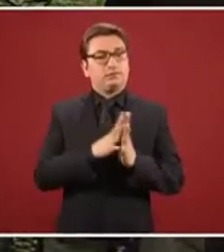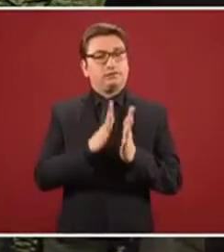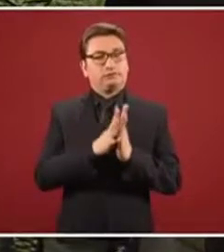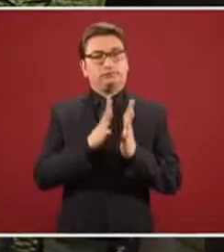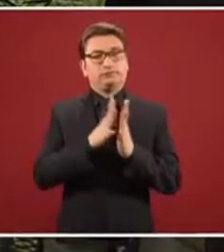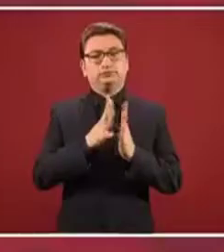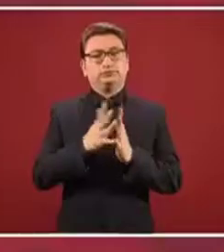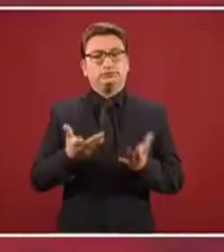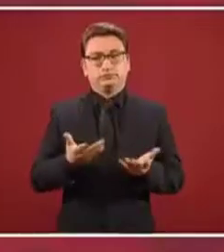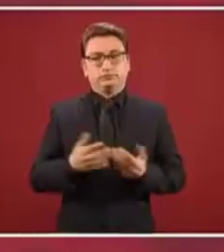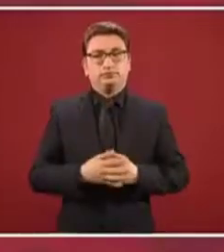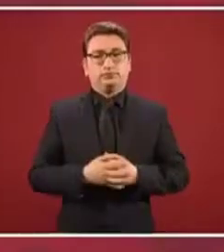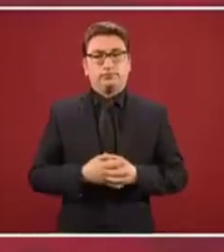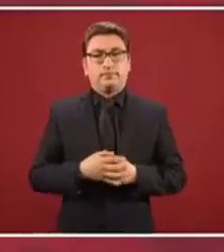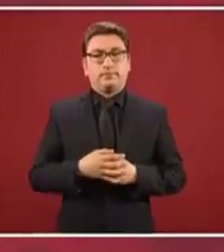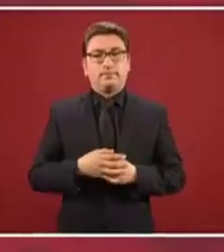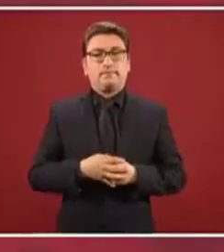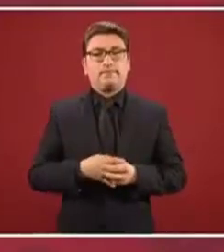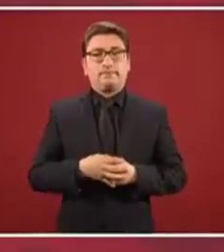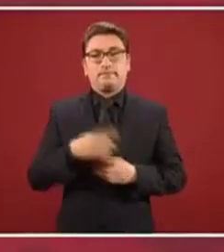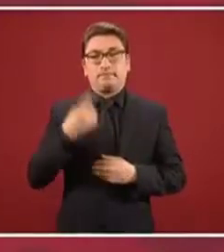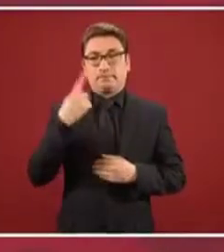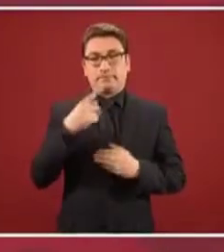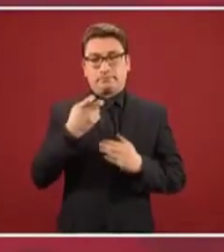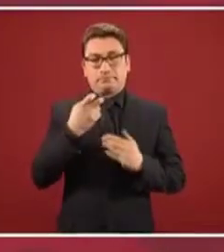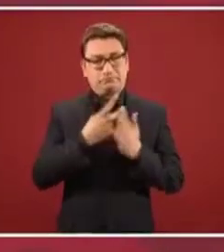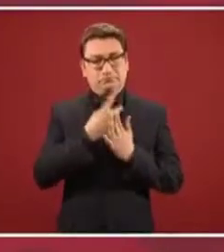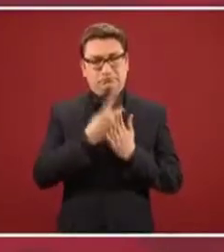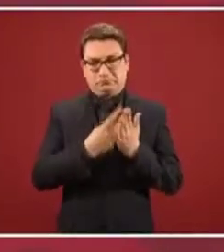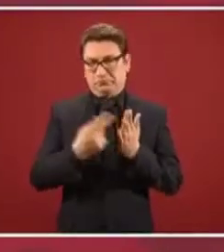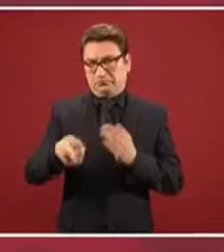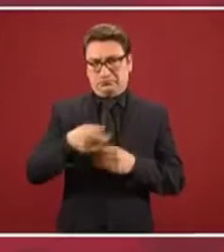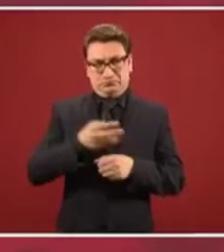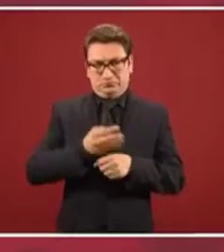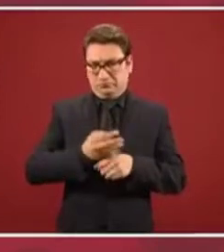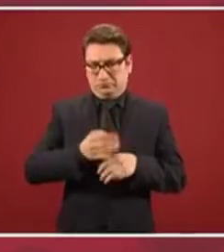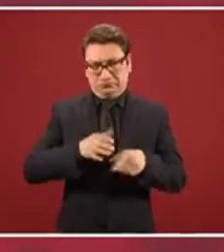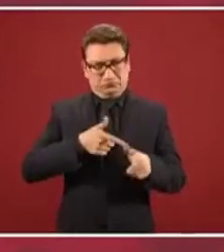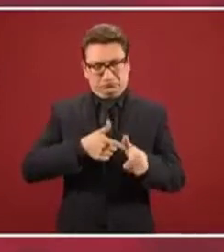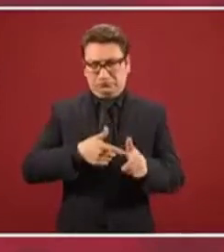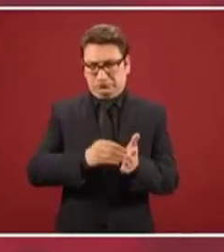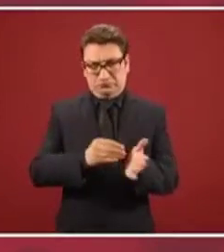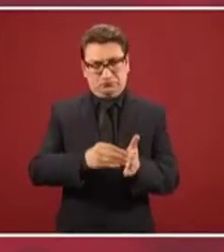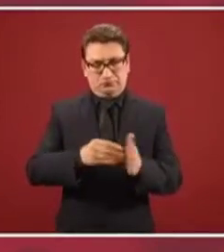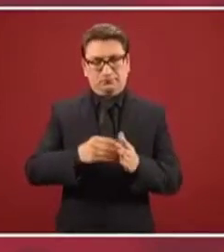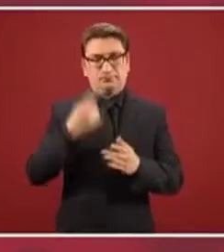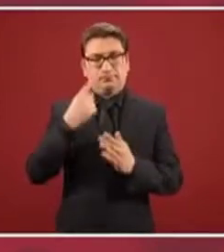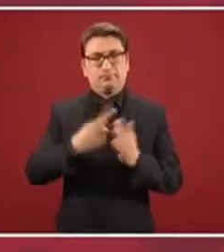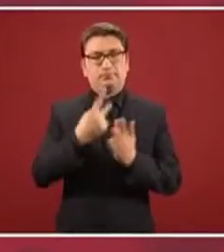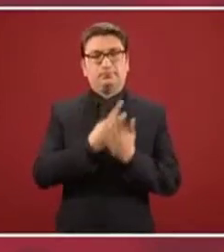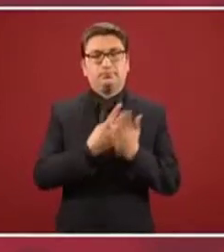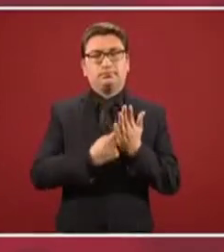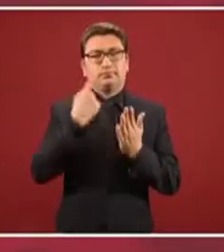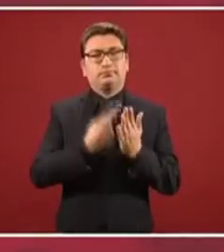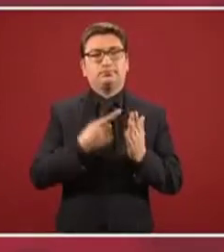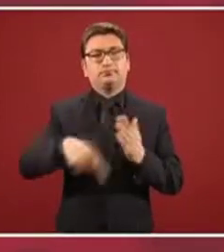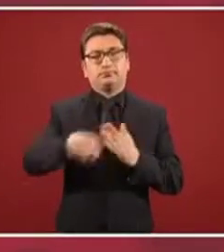en este plan, que está participando en este plan de atención a